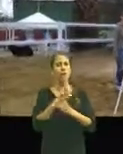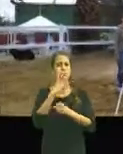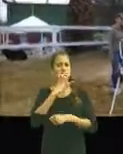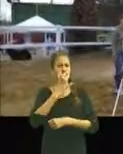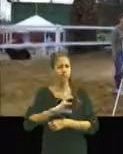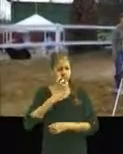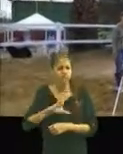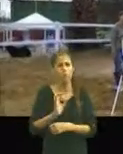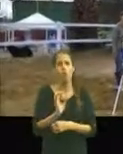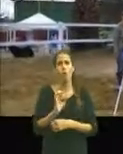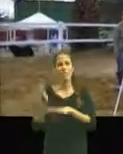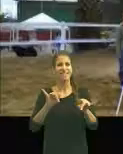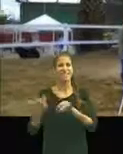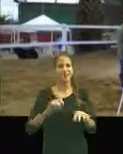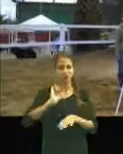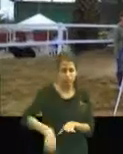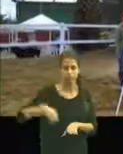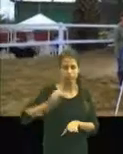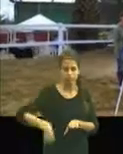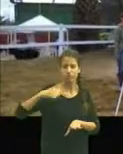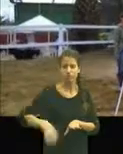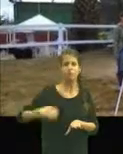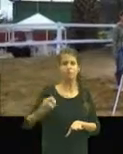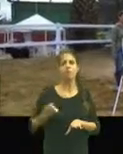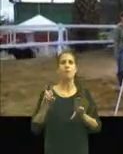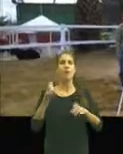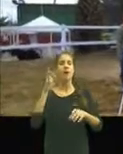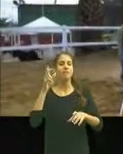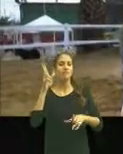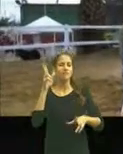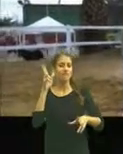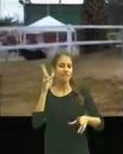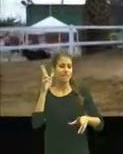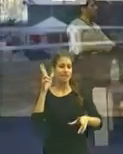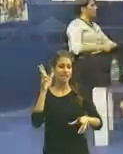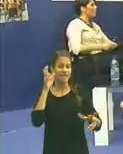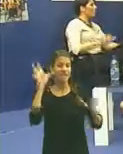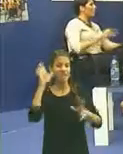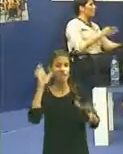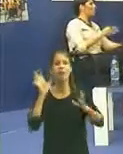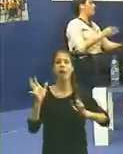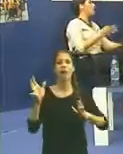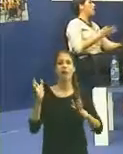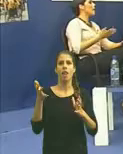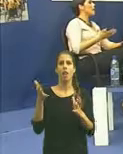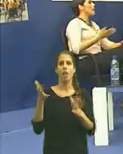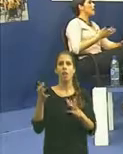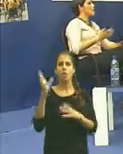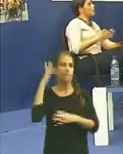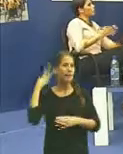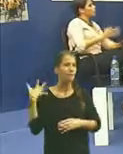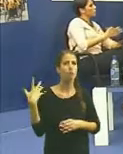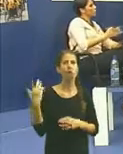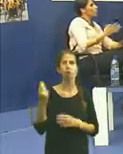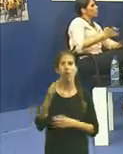o las manías que tienen de la tierra o a nivel sensorial, el pelo, el olor. Y todo esto les ayuda luego a